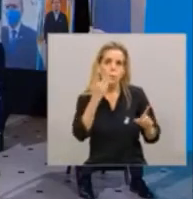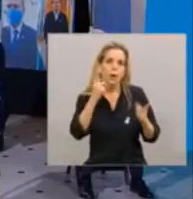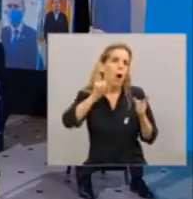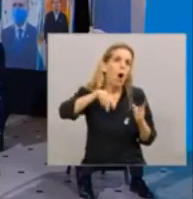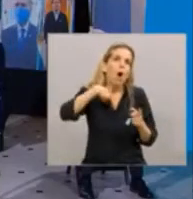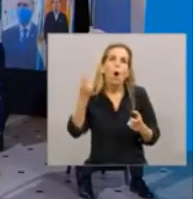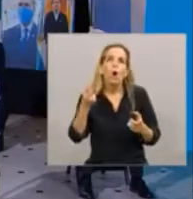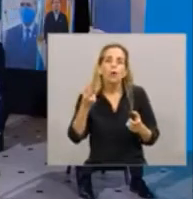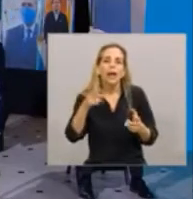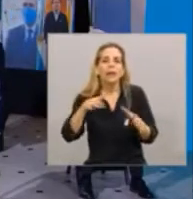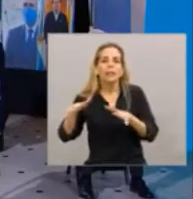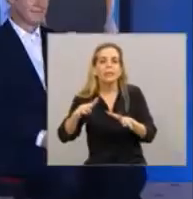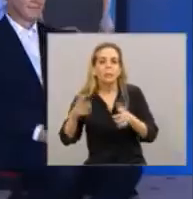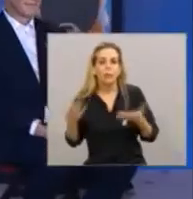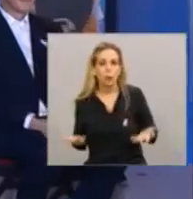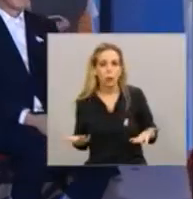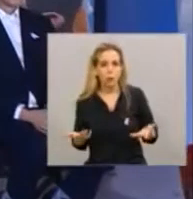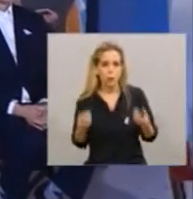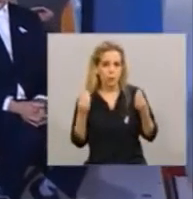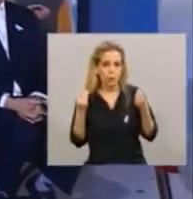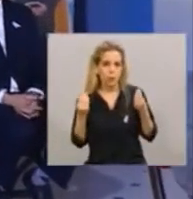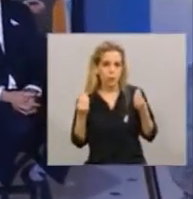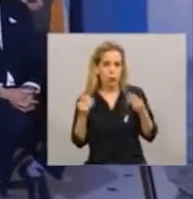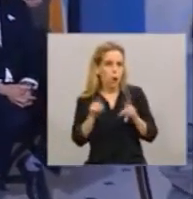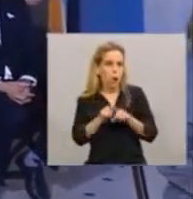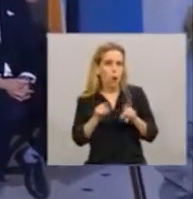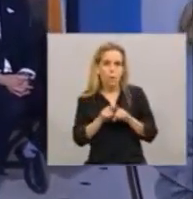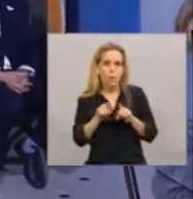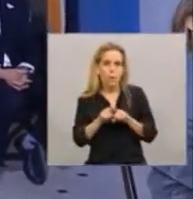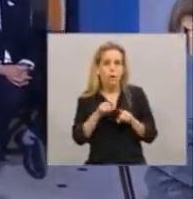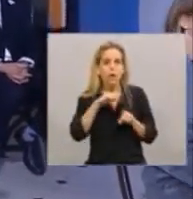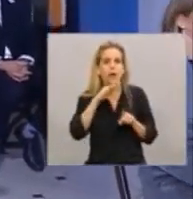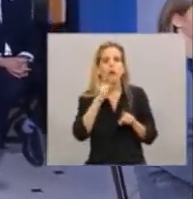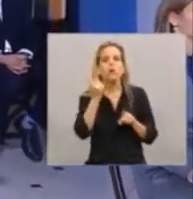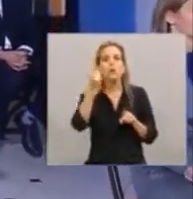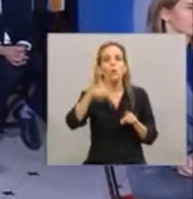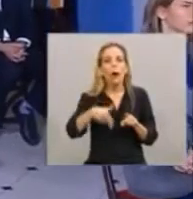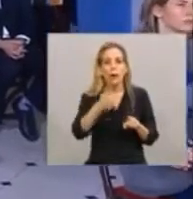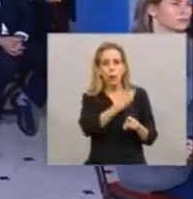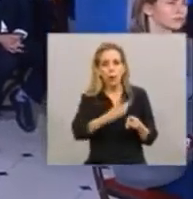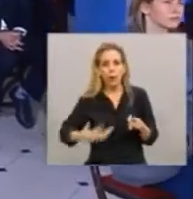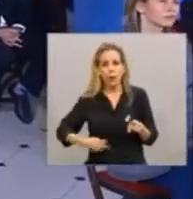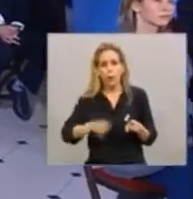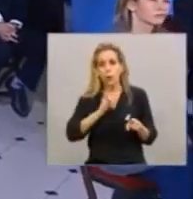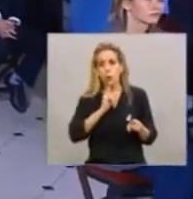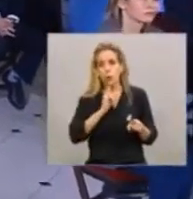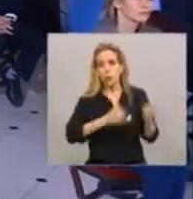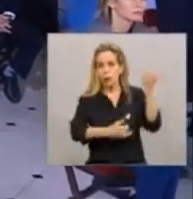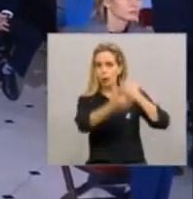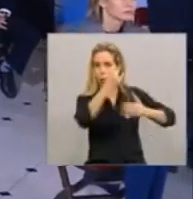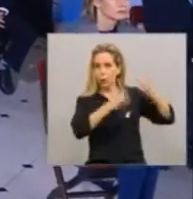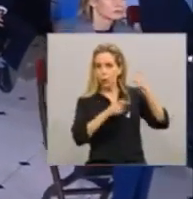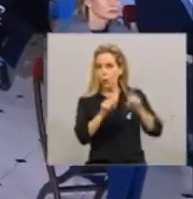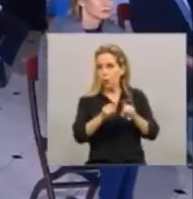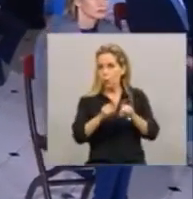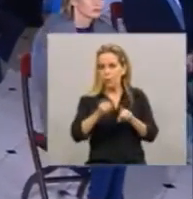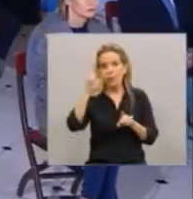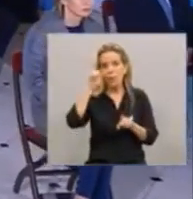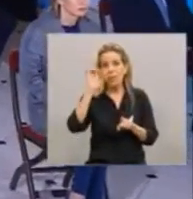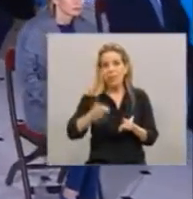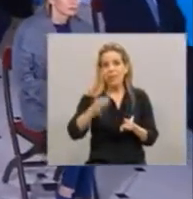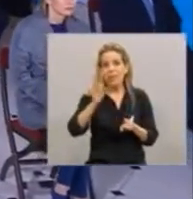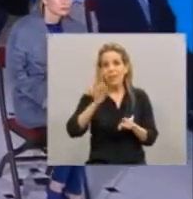querido que nos toque un tiempo tan difícil como el que juande escribió era la argentina- de diciembre del